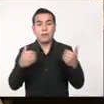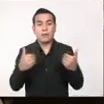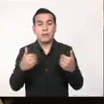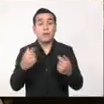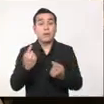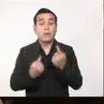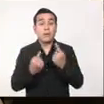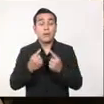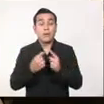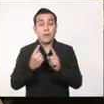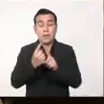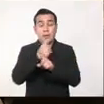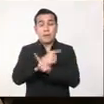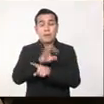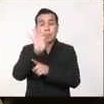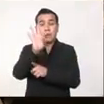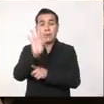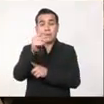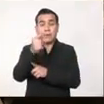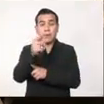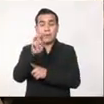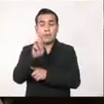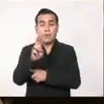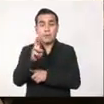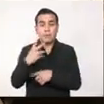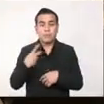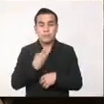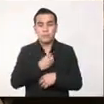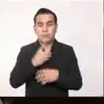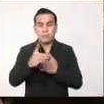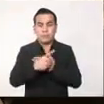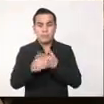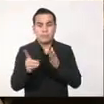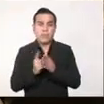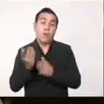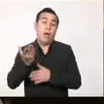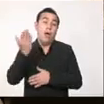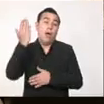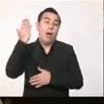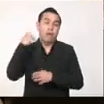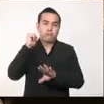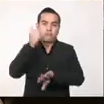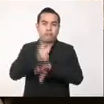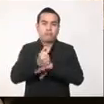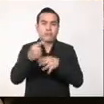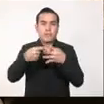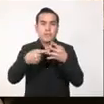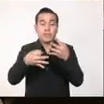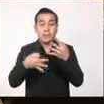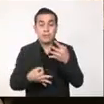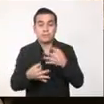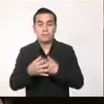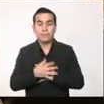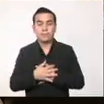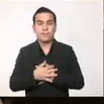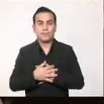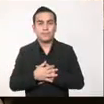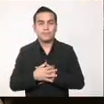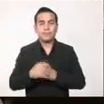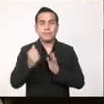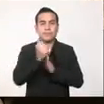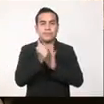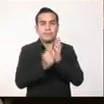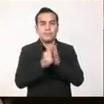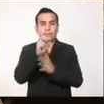dice, destitución del fiscal general. Ojo, que esta ley no la hicieron estos diputados, se la hizo otros diputados, obviamente, la ley tiene ratos. Dice,